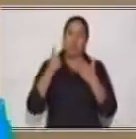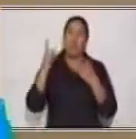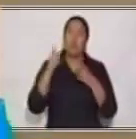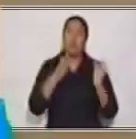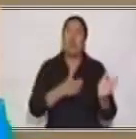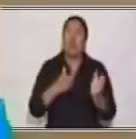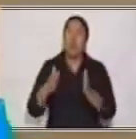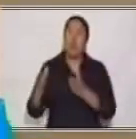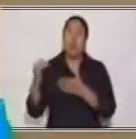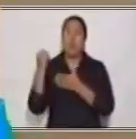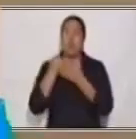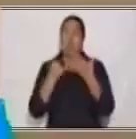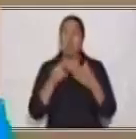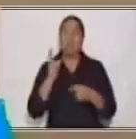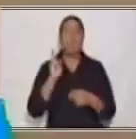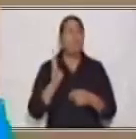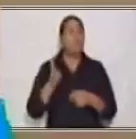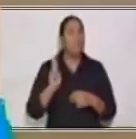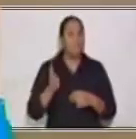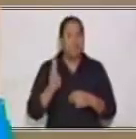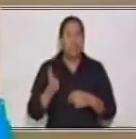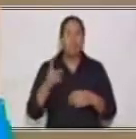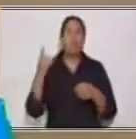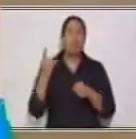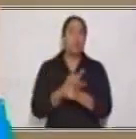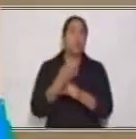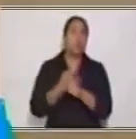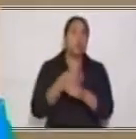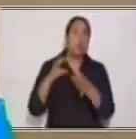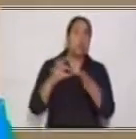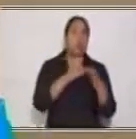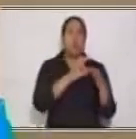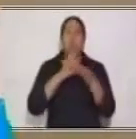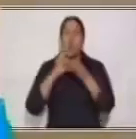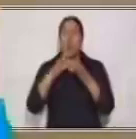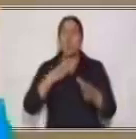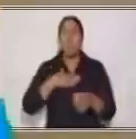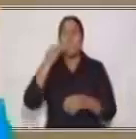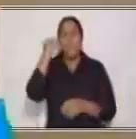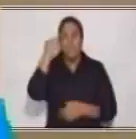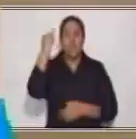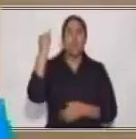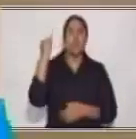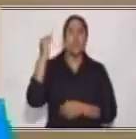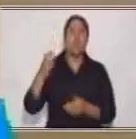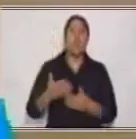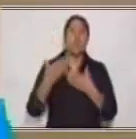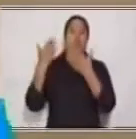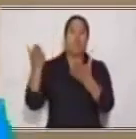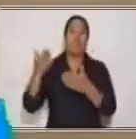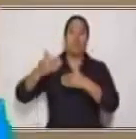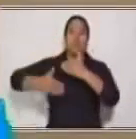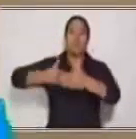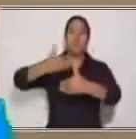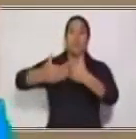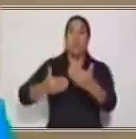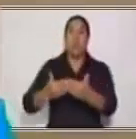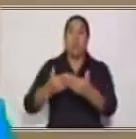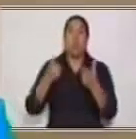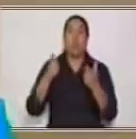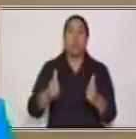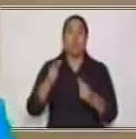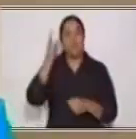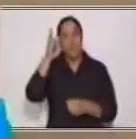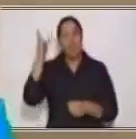nos va a servir para organizar nuestras ideas y darles una secuencia lógica para